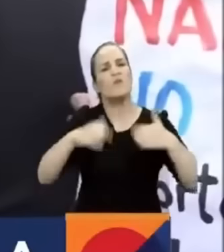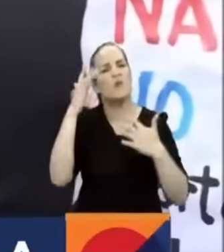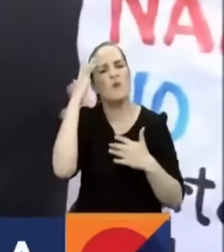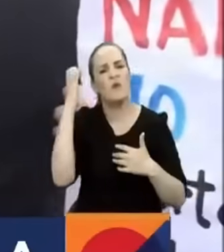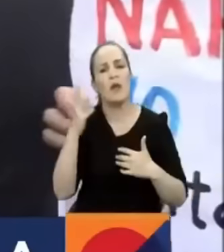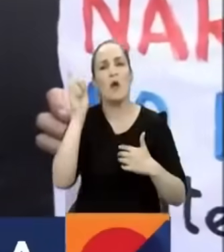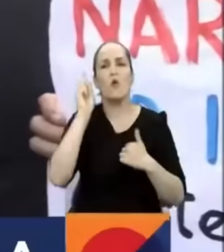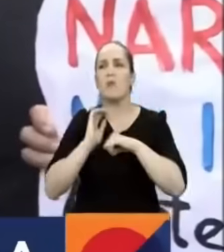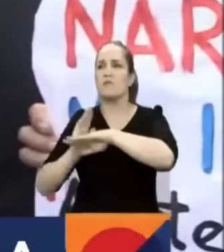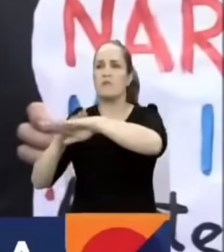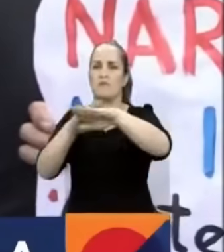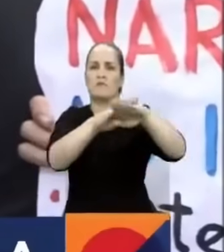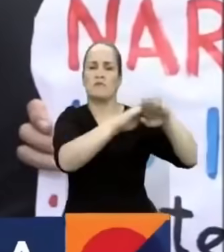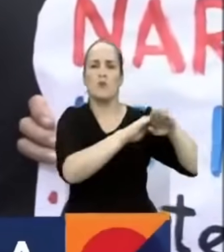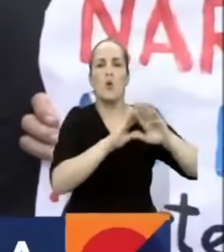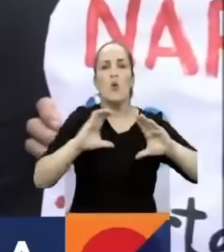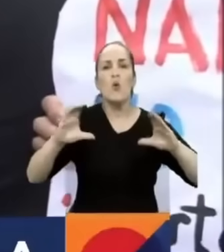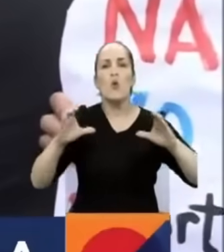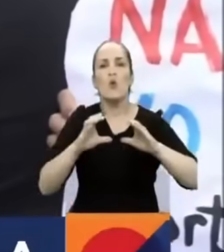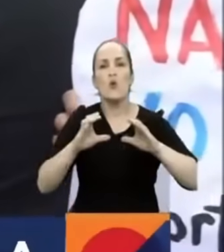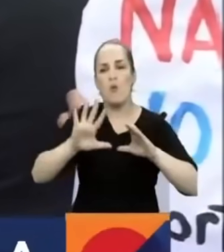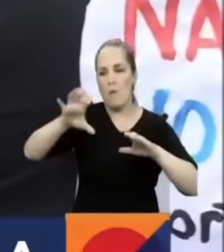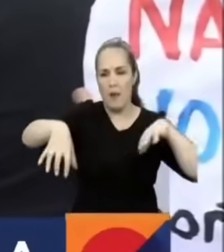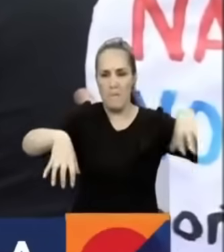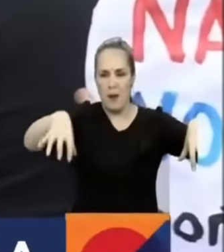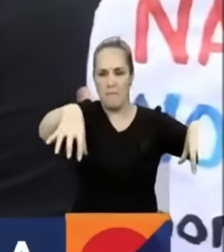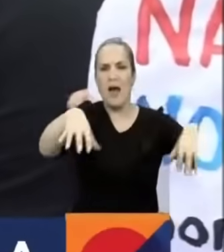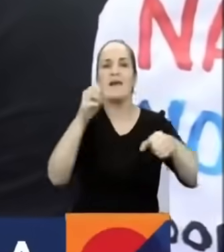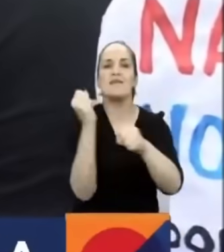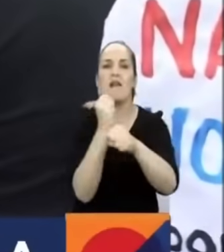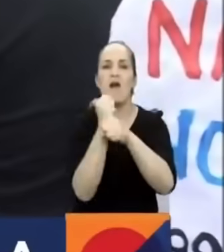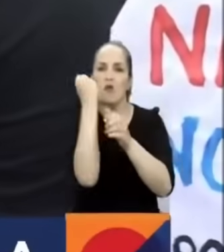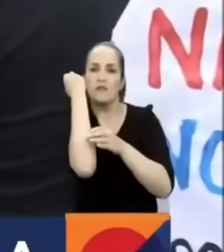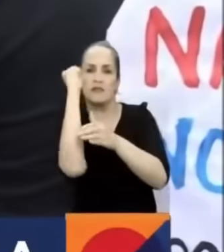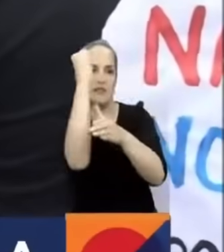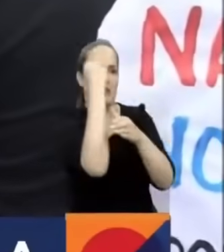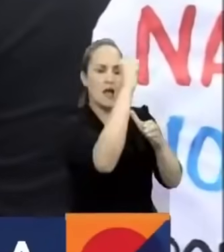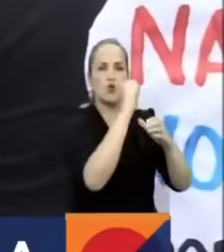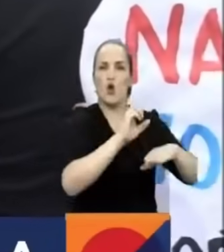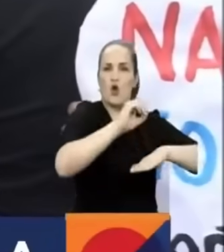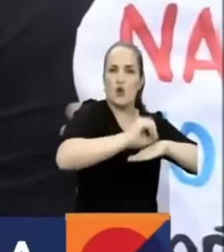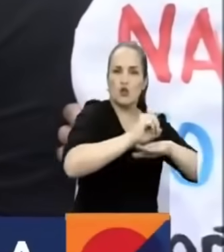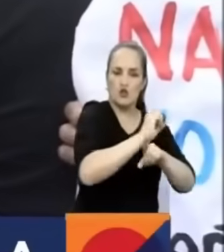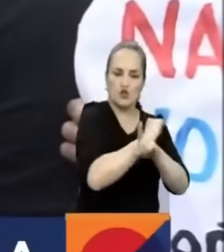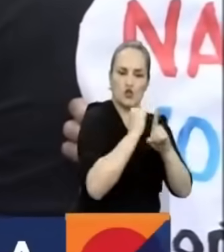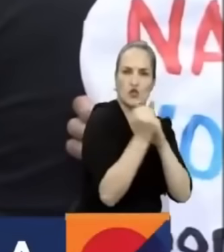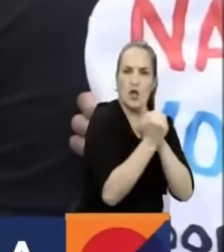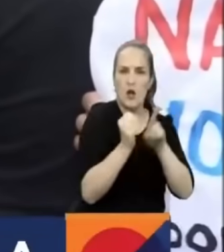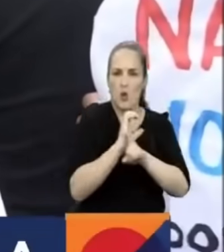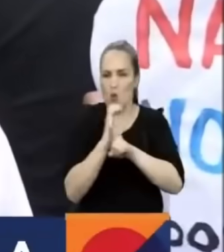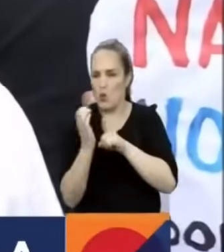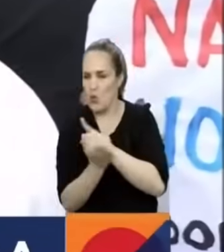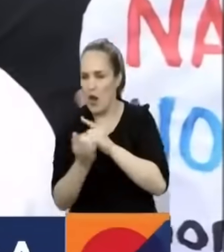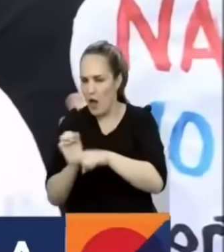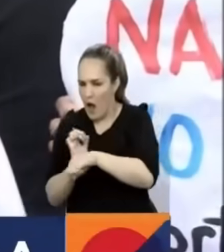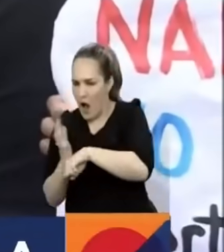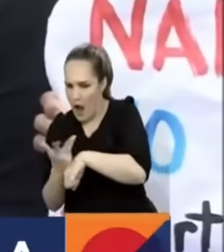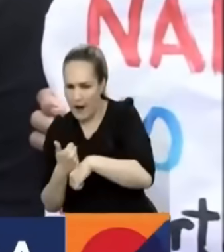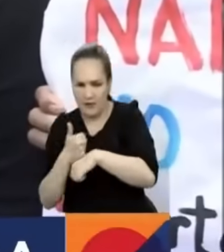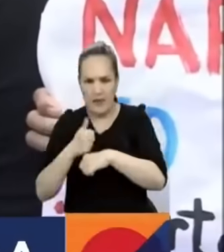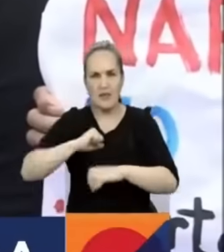hemos convocado las centrales obreras, las organizaciones sociales, populares, artísticas y de derechos humanos